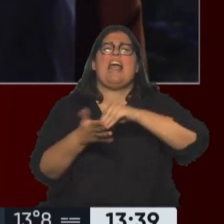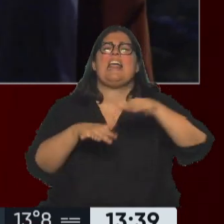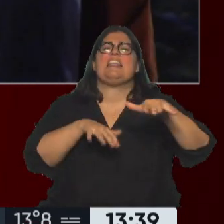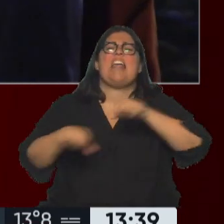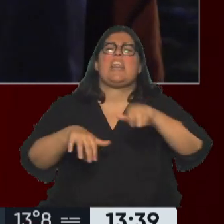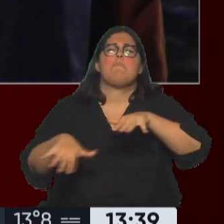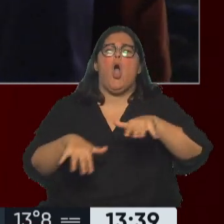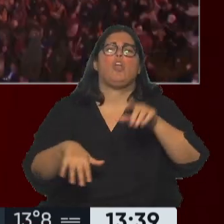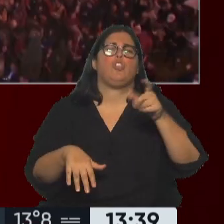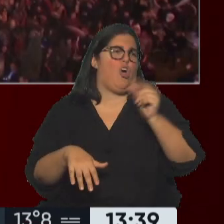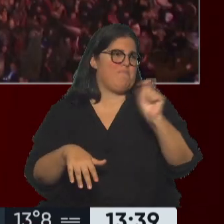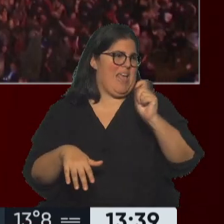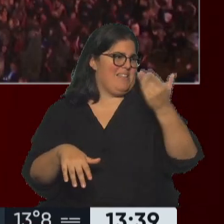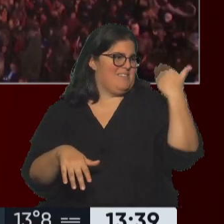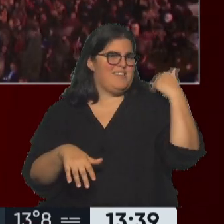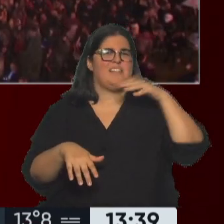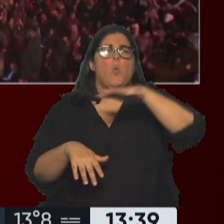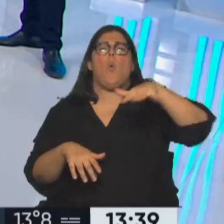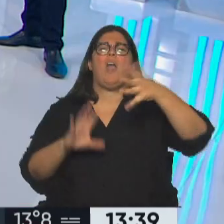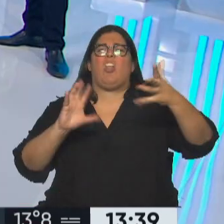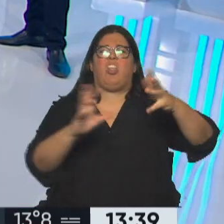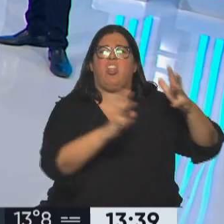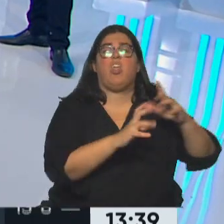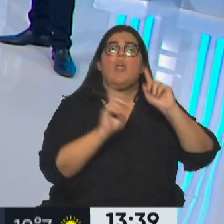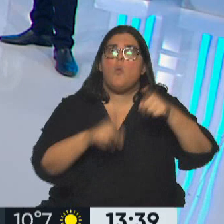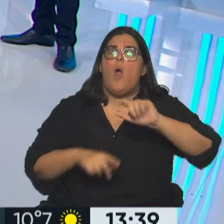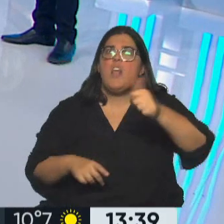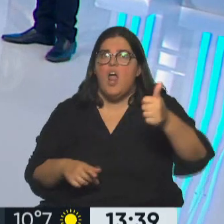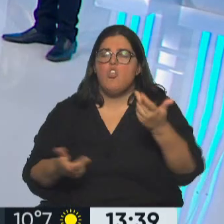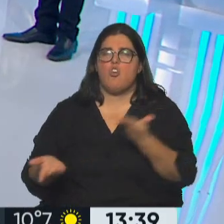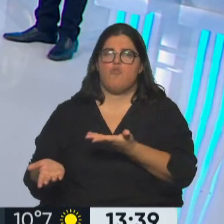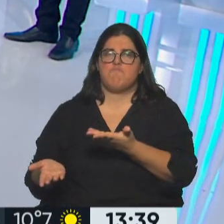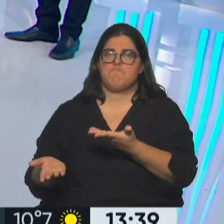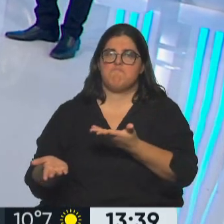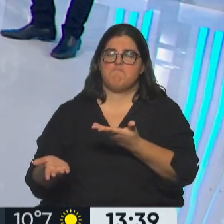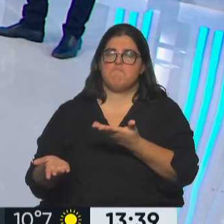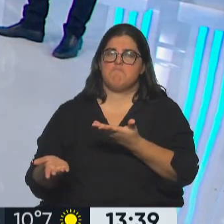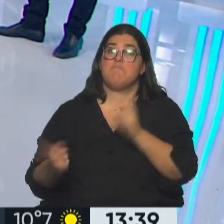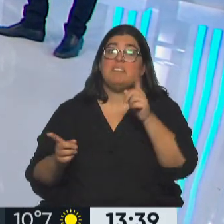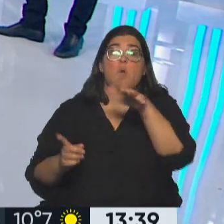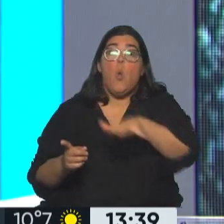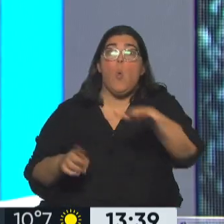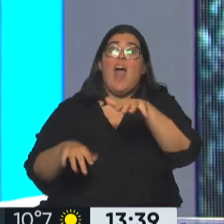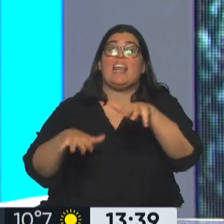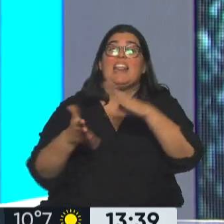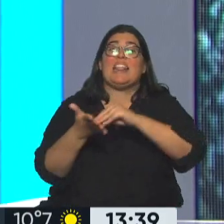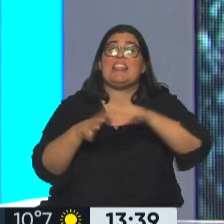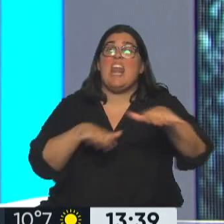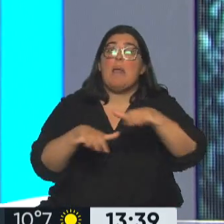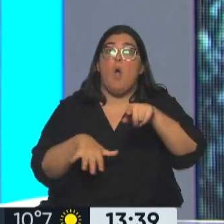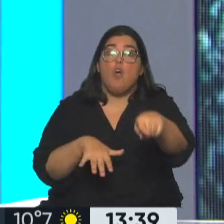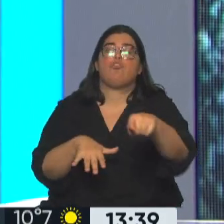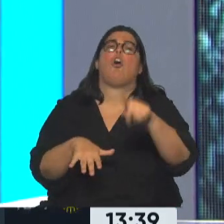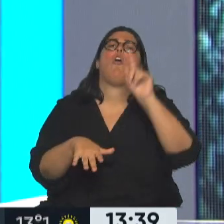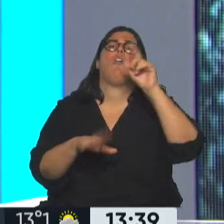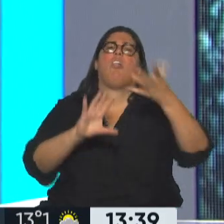unos meses, ¿no? Zonas totalmente devastadas. Y ahí ganó. Sí. Creo que es y ahí un dato importante que, contrariamente a lo que que se suponía, ganó en